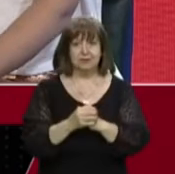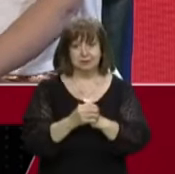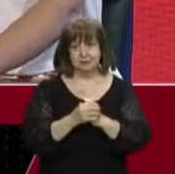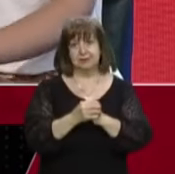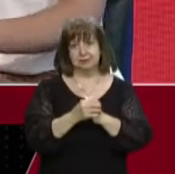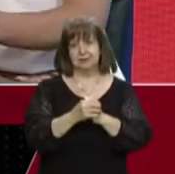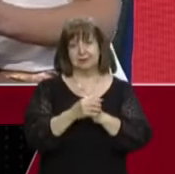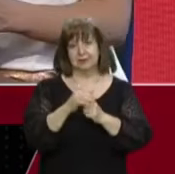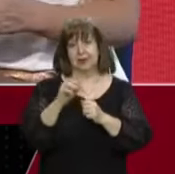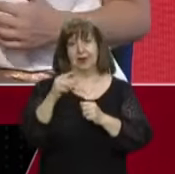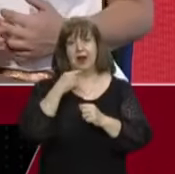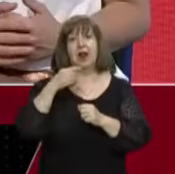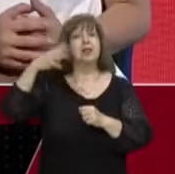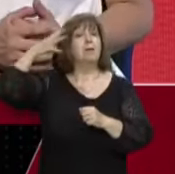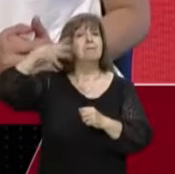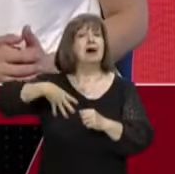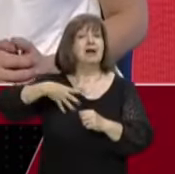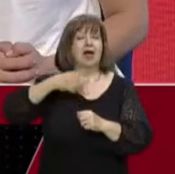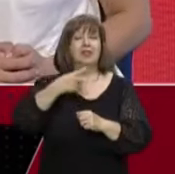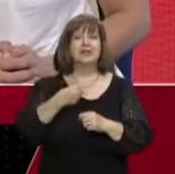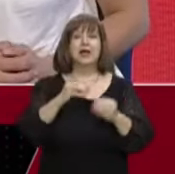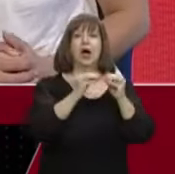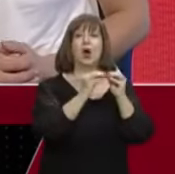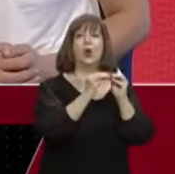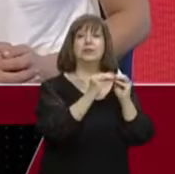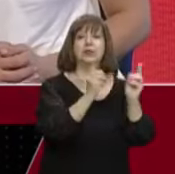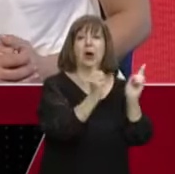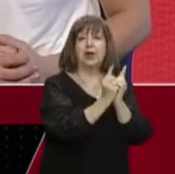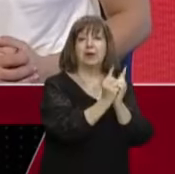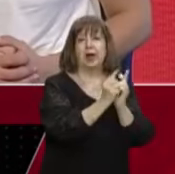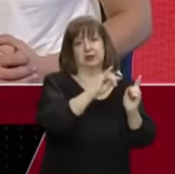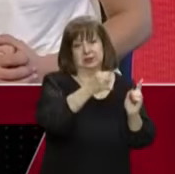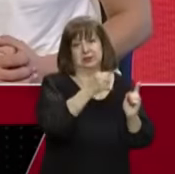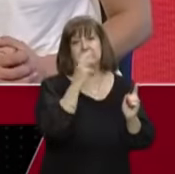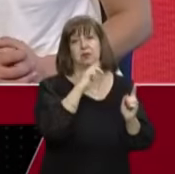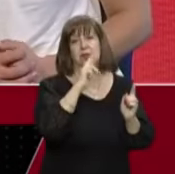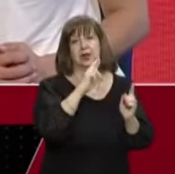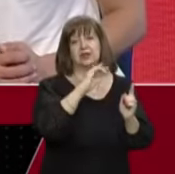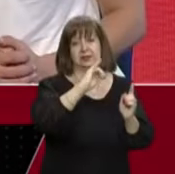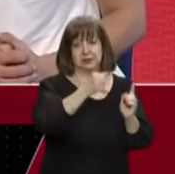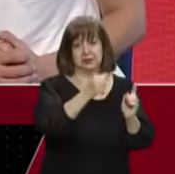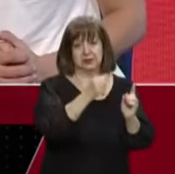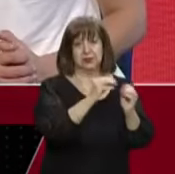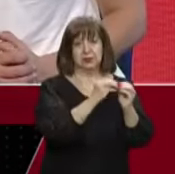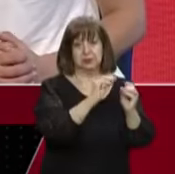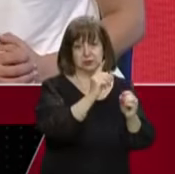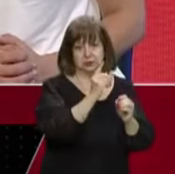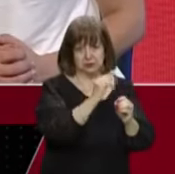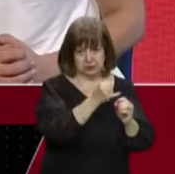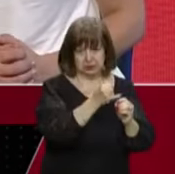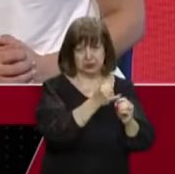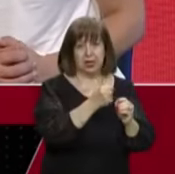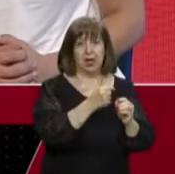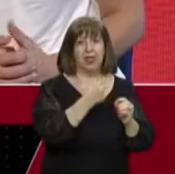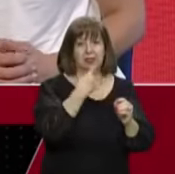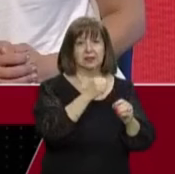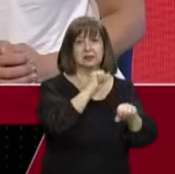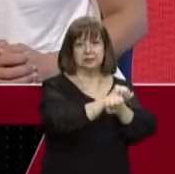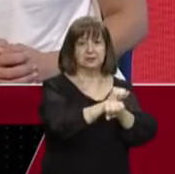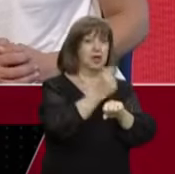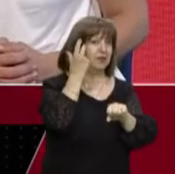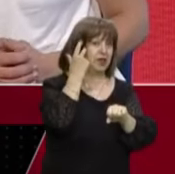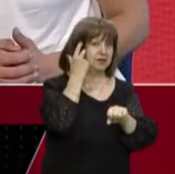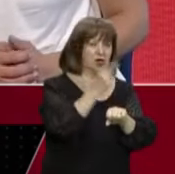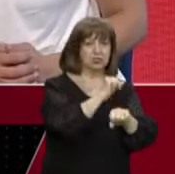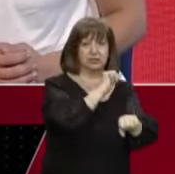claro, es así, es así, esas son las últimas novedades que tenemos, las únicas novedades que tenemos. Lo más Así que bueno. importante es que hubo condena para